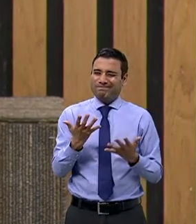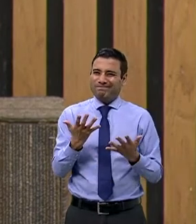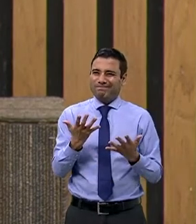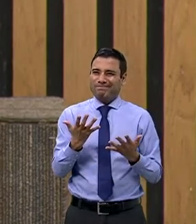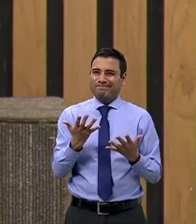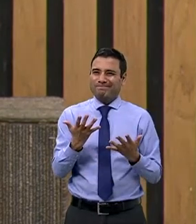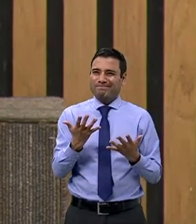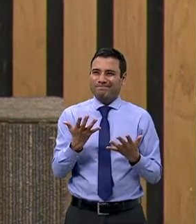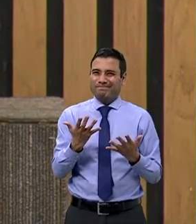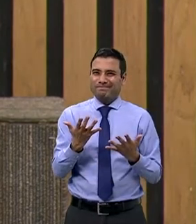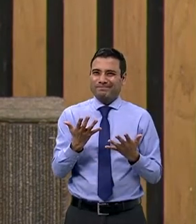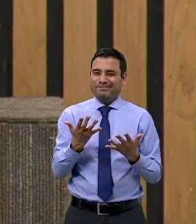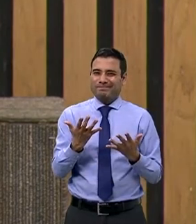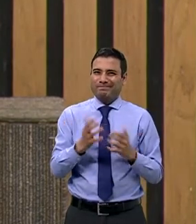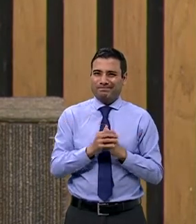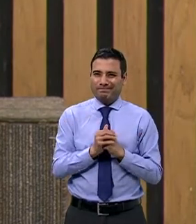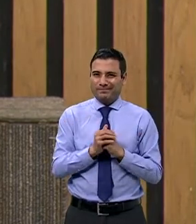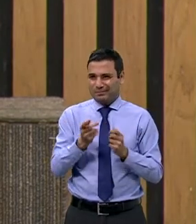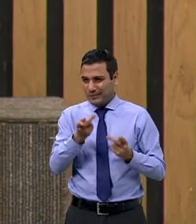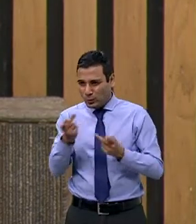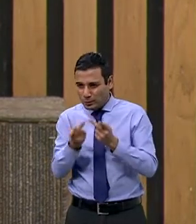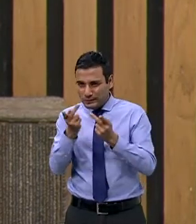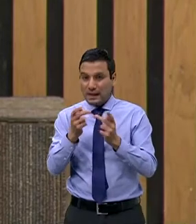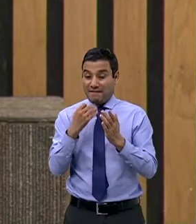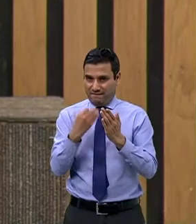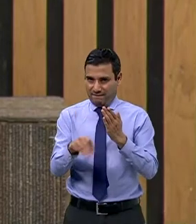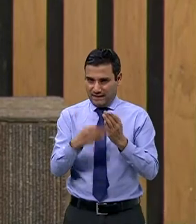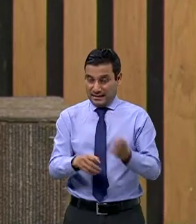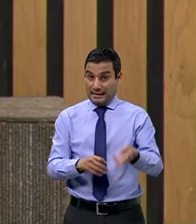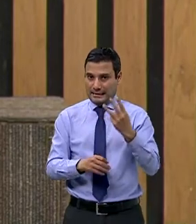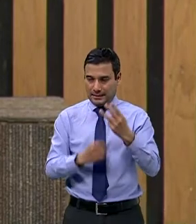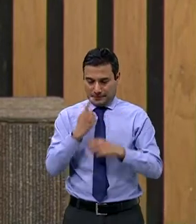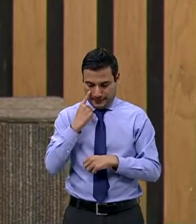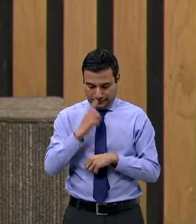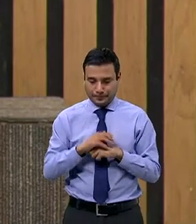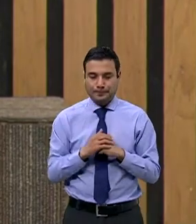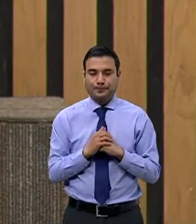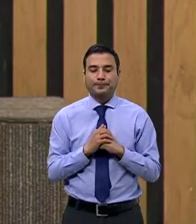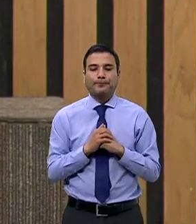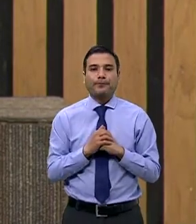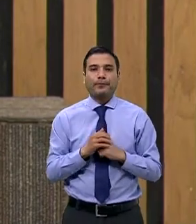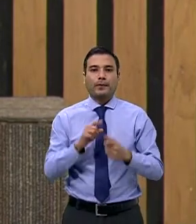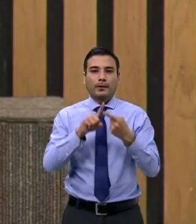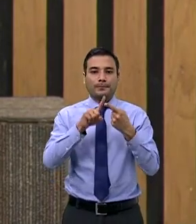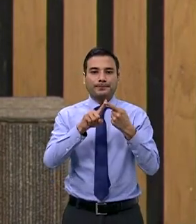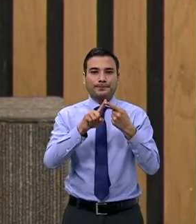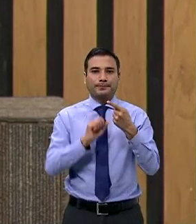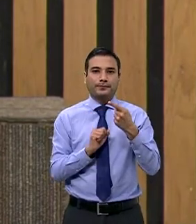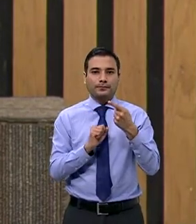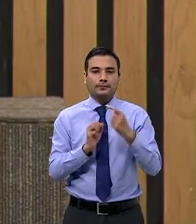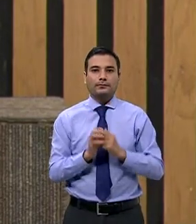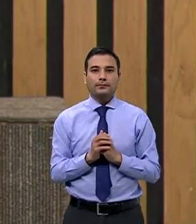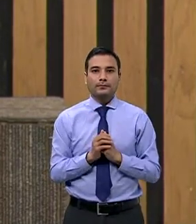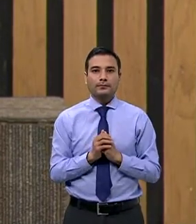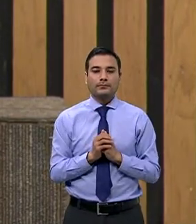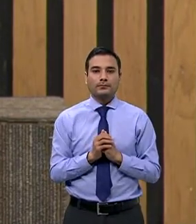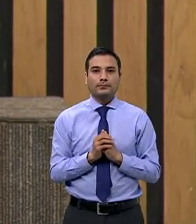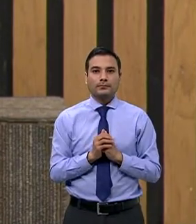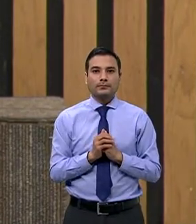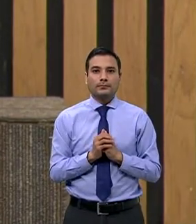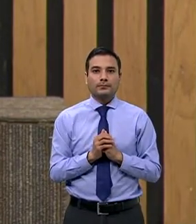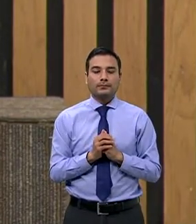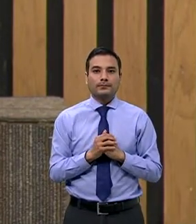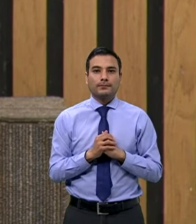tres situaciones que voy a mencionar una de ellas es la propaganda desmedida